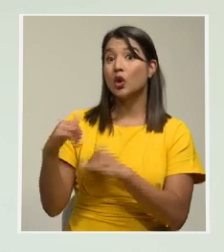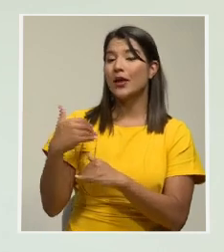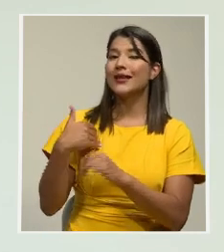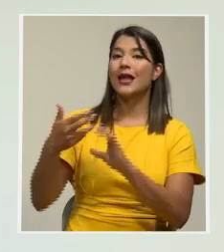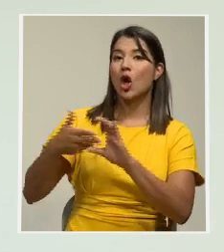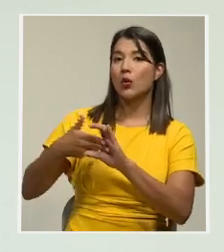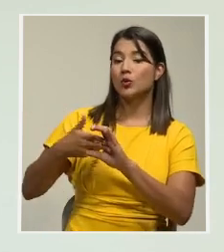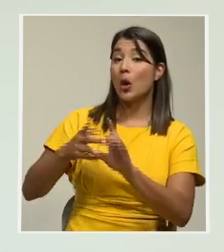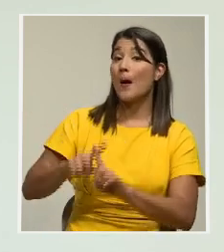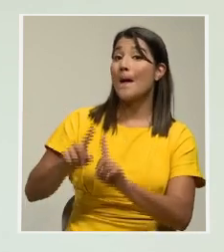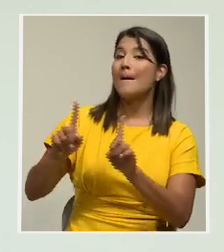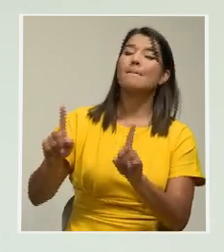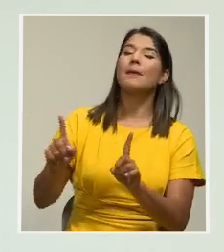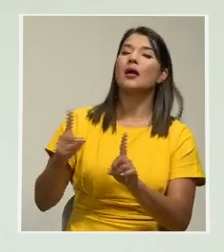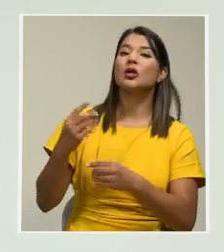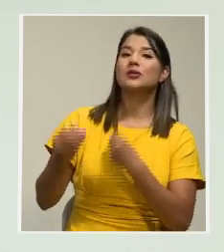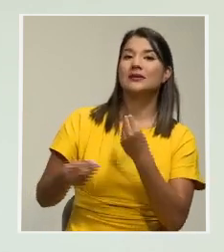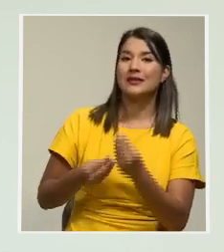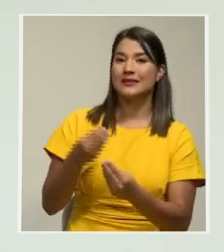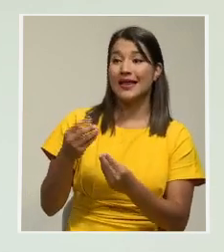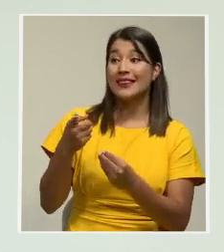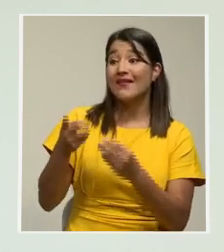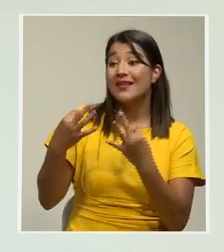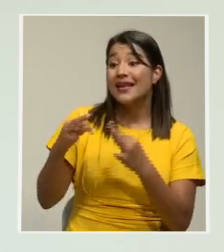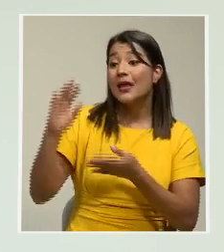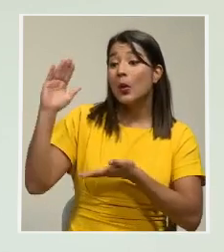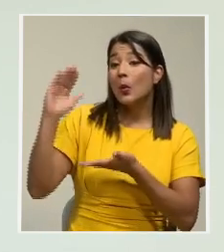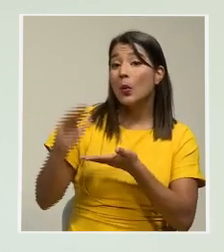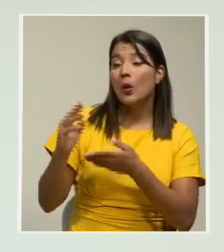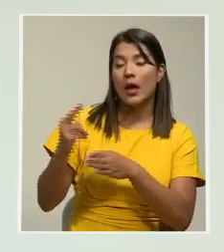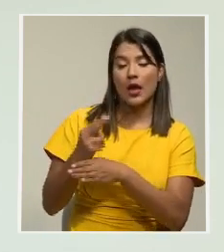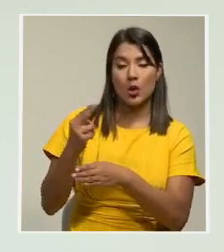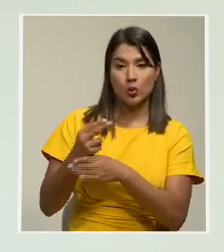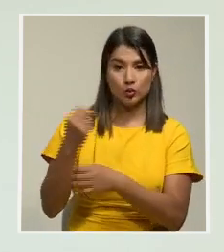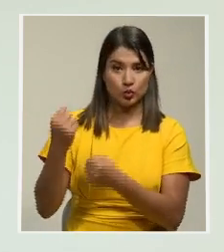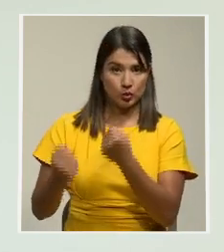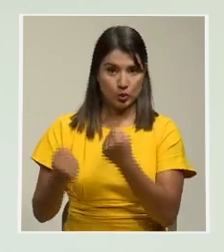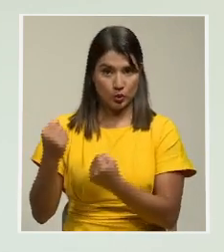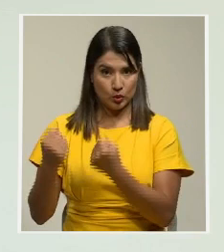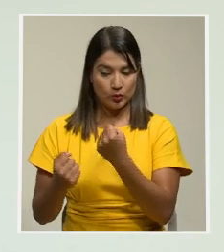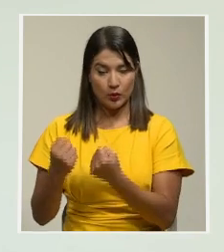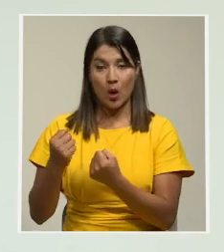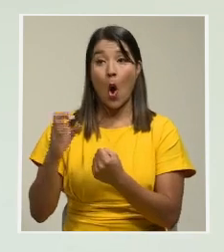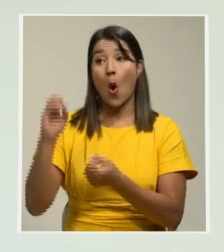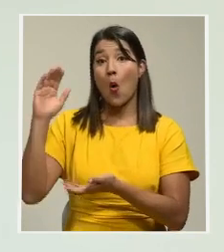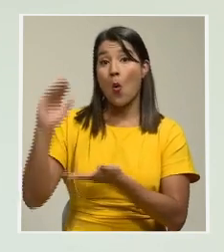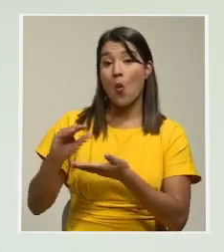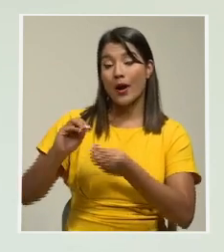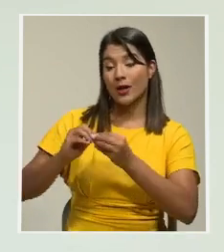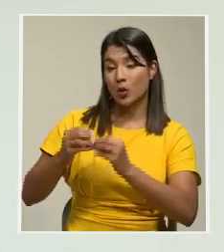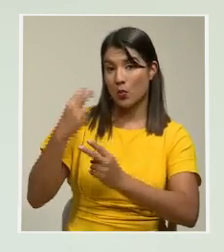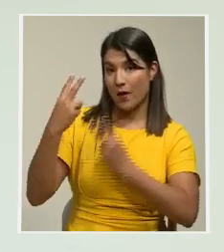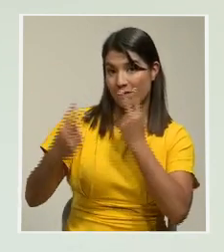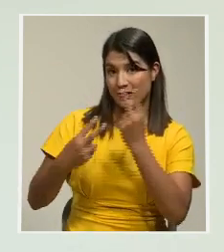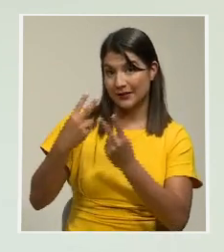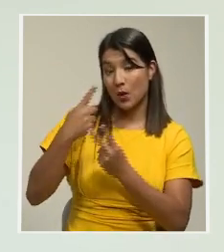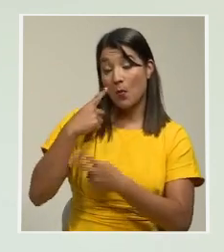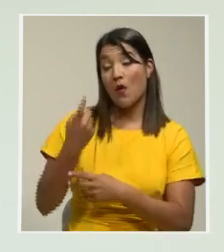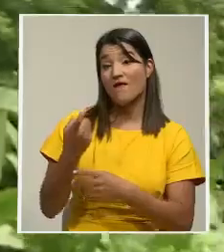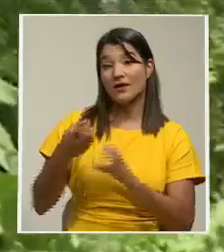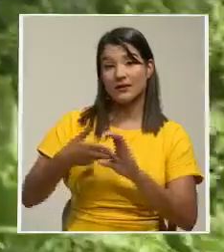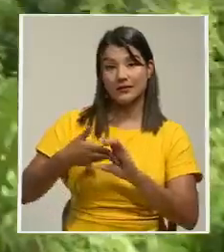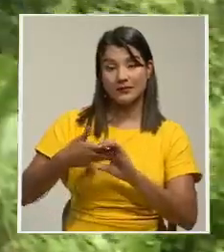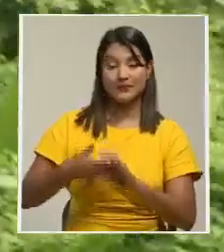combustible, pero lo que han tenido que hacer es disminuir enormemente la cantidad de visitas y trabajo de campo por la falta del